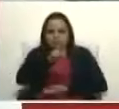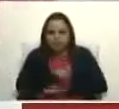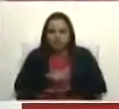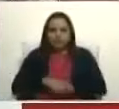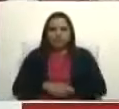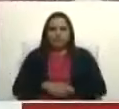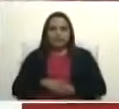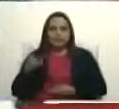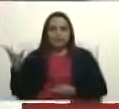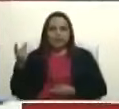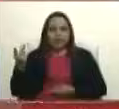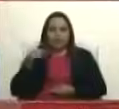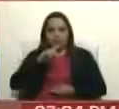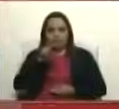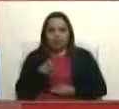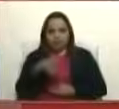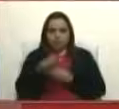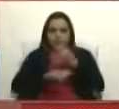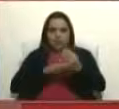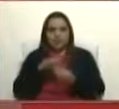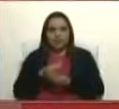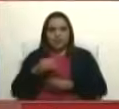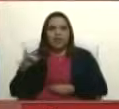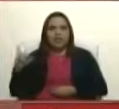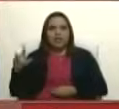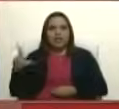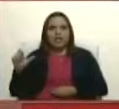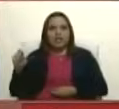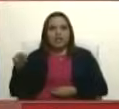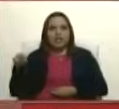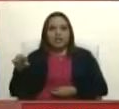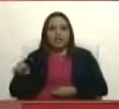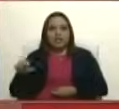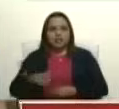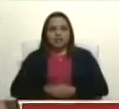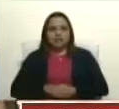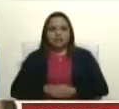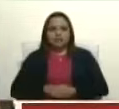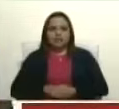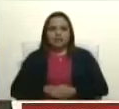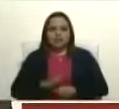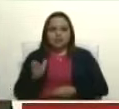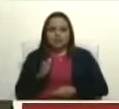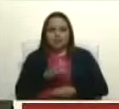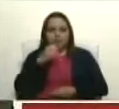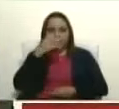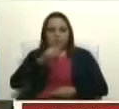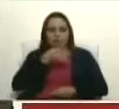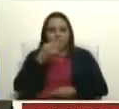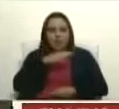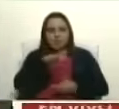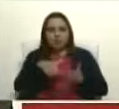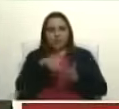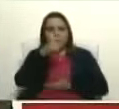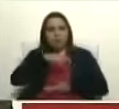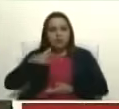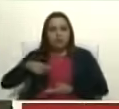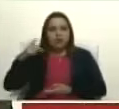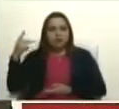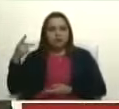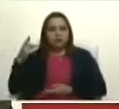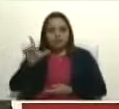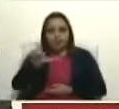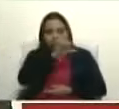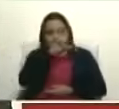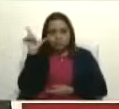La segunda pregunta la realiza Ilene González por Canal I. Buenas tardes para todos los miembros del partido. María Corina